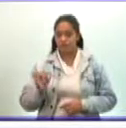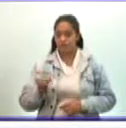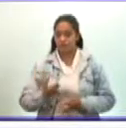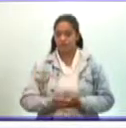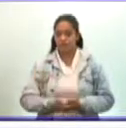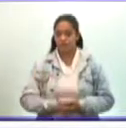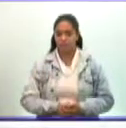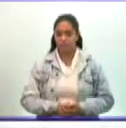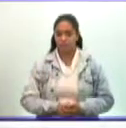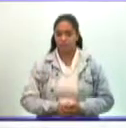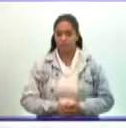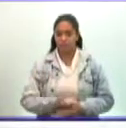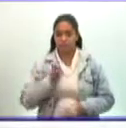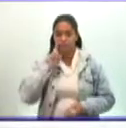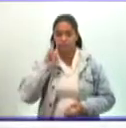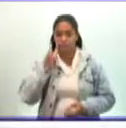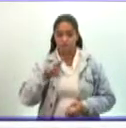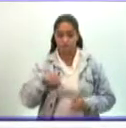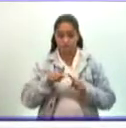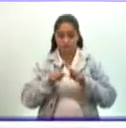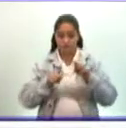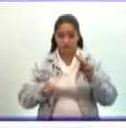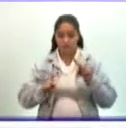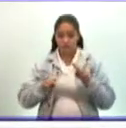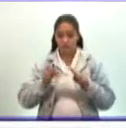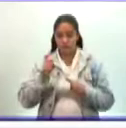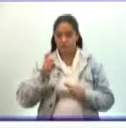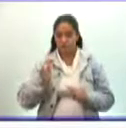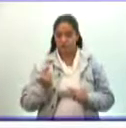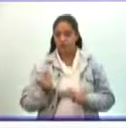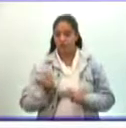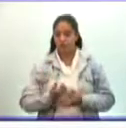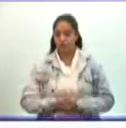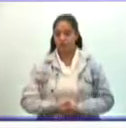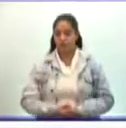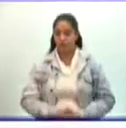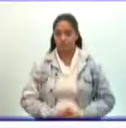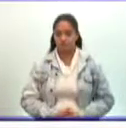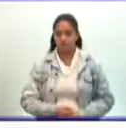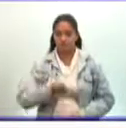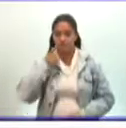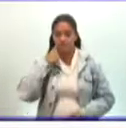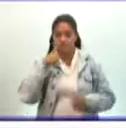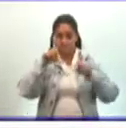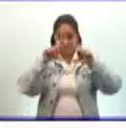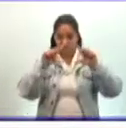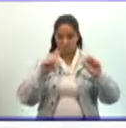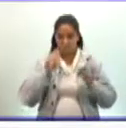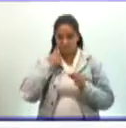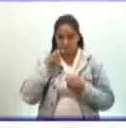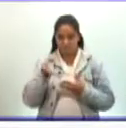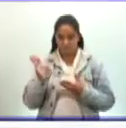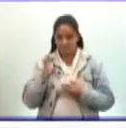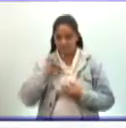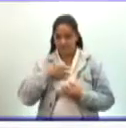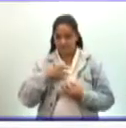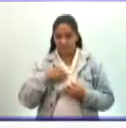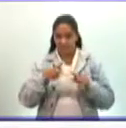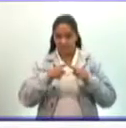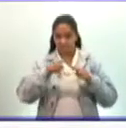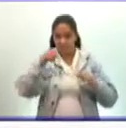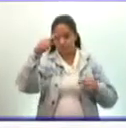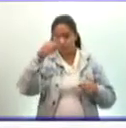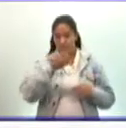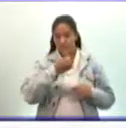determinar la longitud de ese segmento. Muy bien, si observamos la figura, tenemos la longitud del segmento AC y